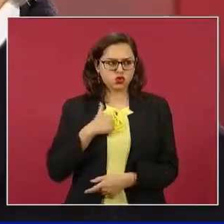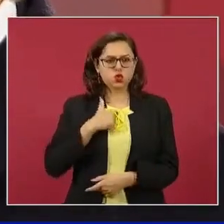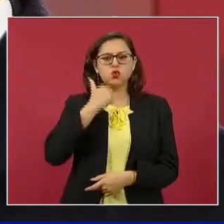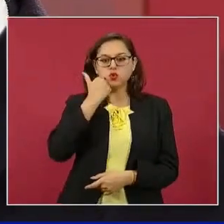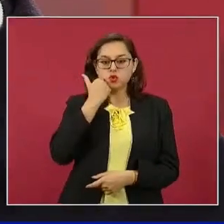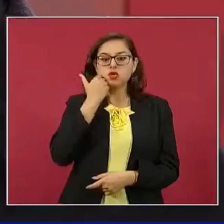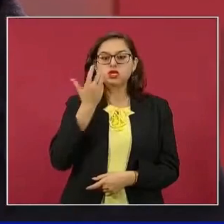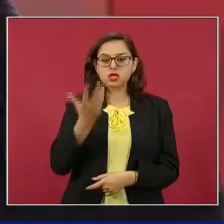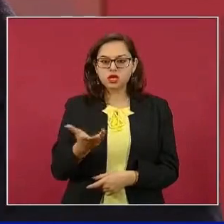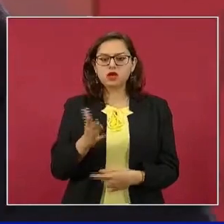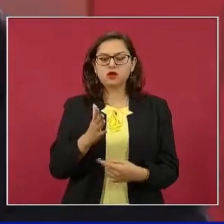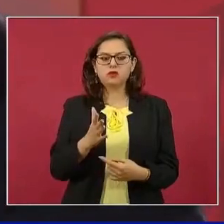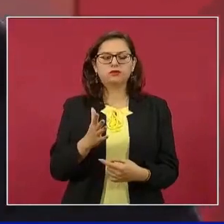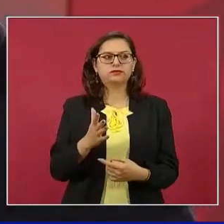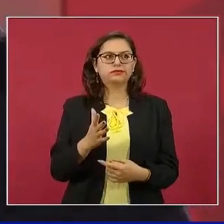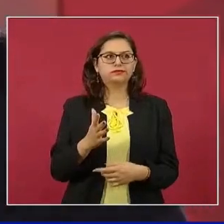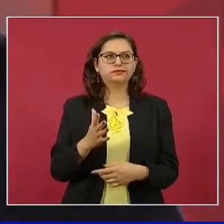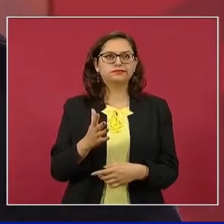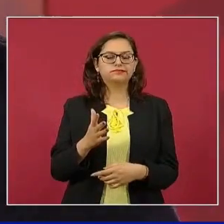nosotros,